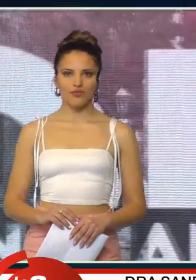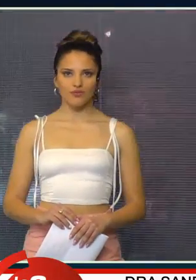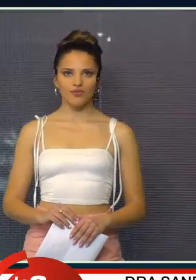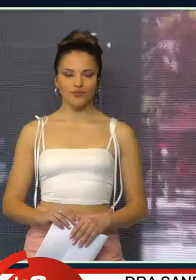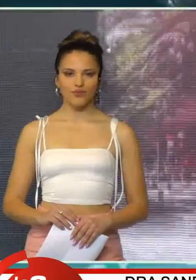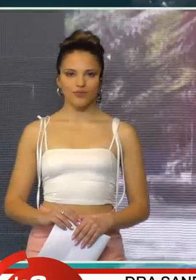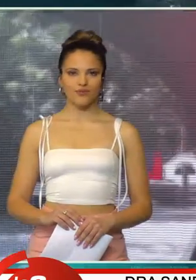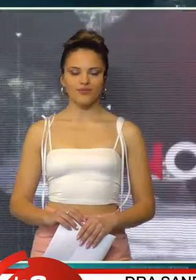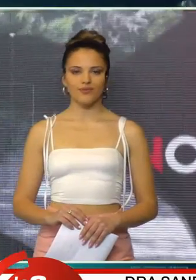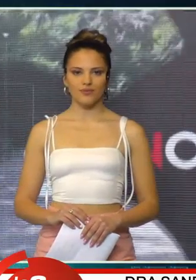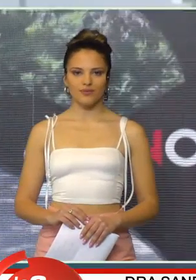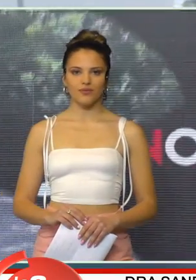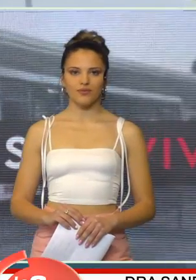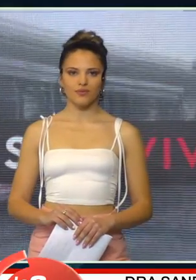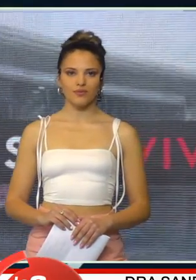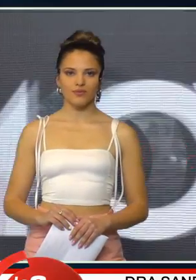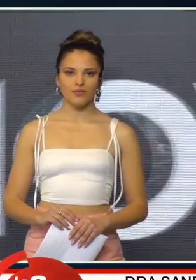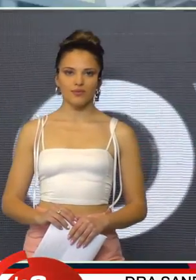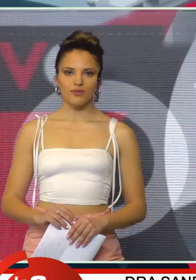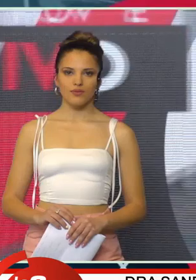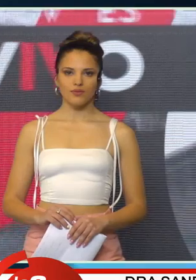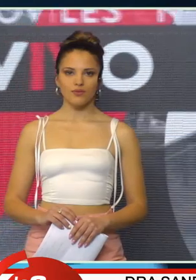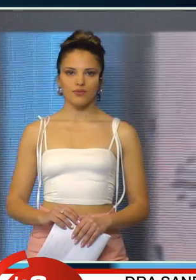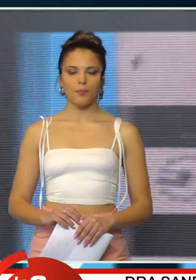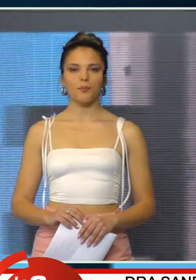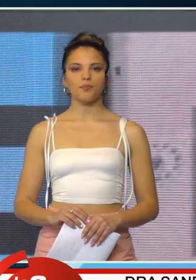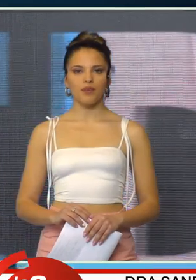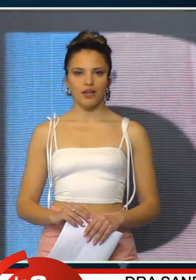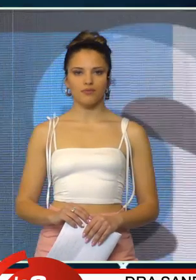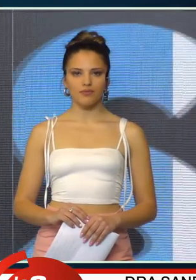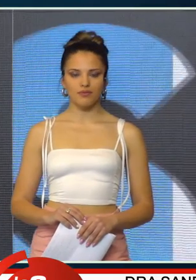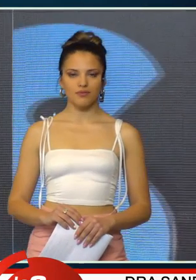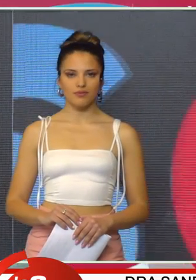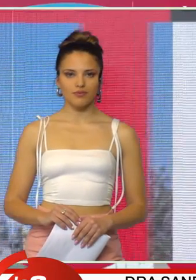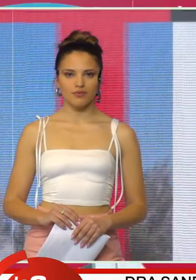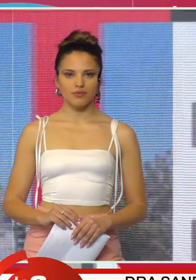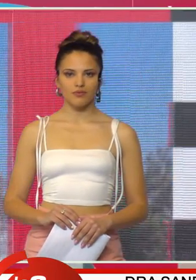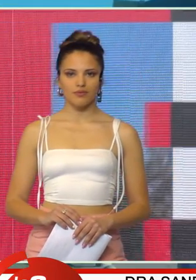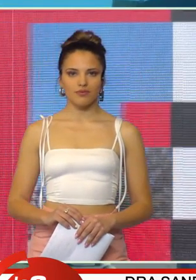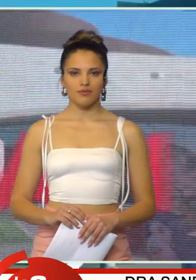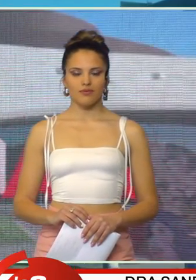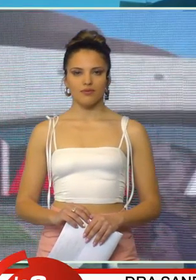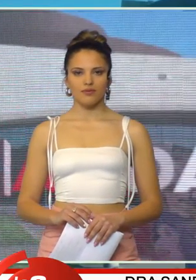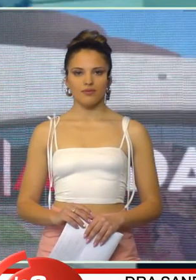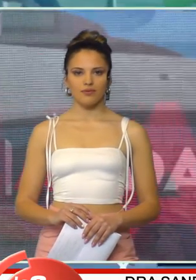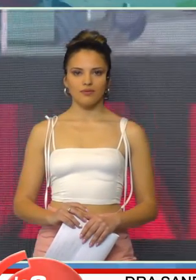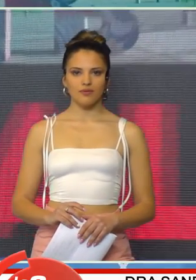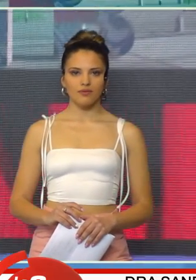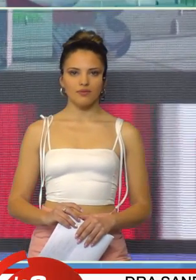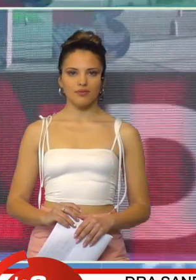de prioridades la paciente que la necesita ya. Es decir, bien, aquella que tiene el estudio